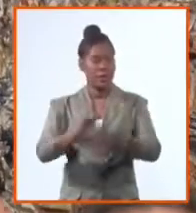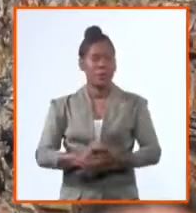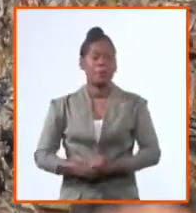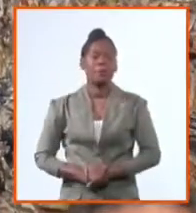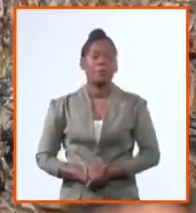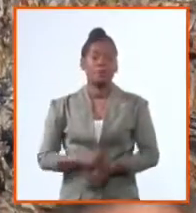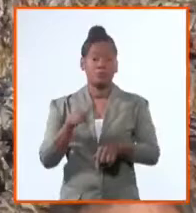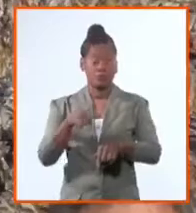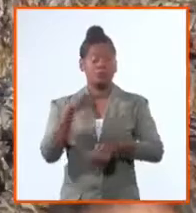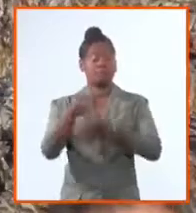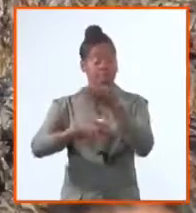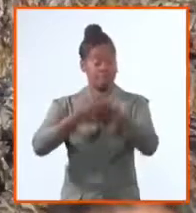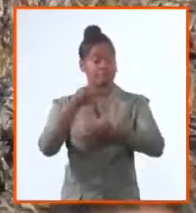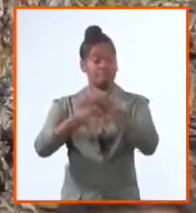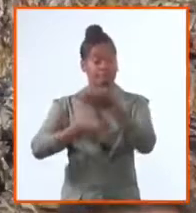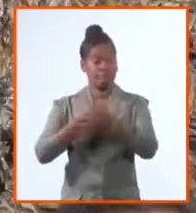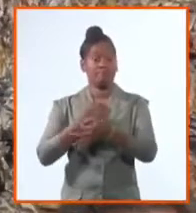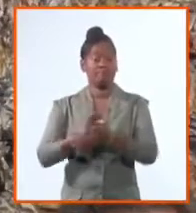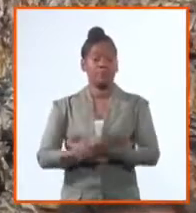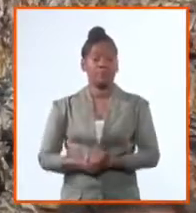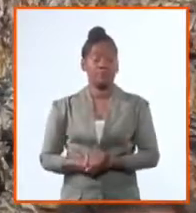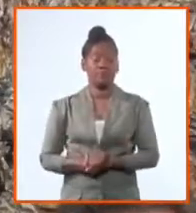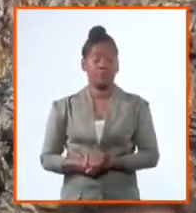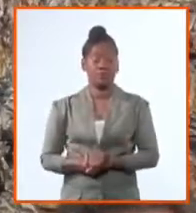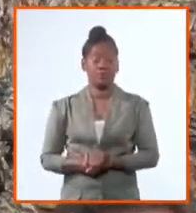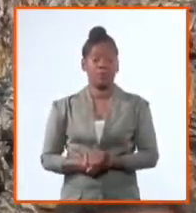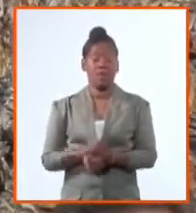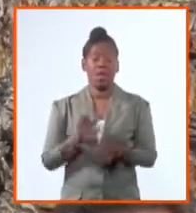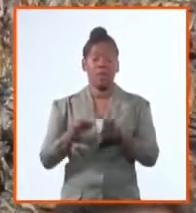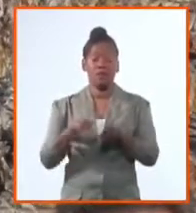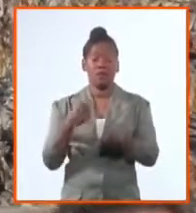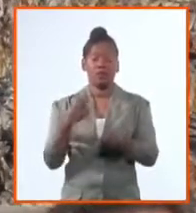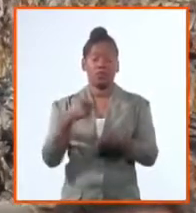Y aquí hay que destacar, porque ahora uno se ha tropezado